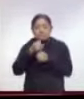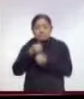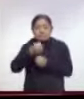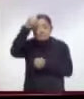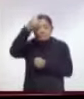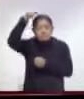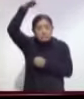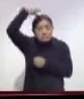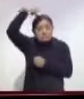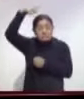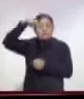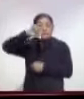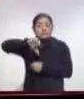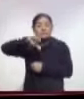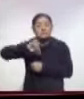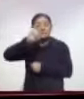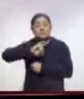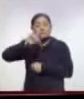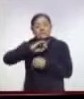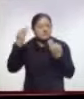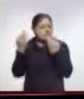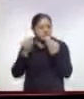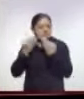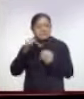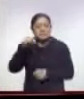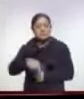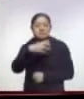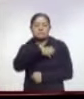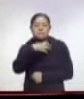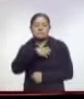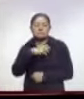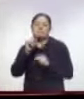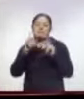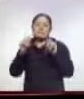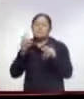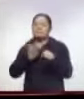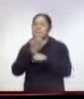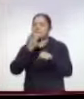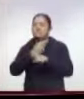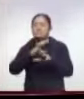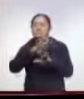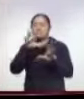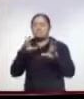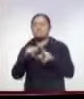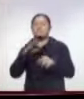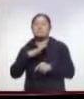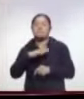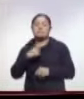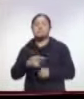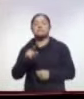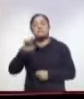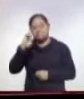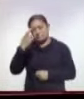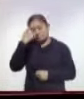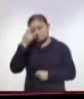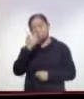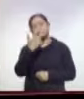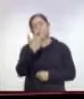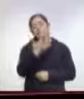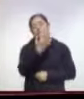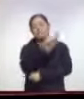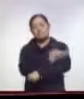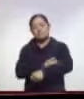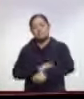esta tarde de jueves muy fría aquí en la capital de Tlaxcala y en todo el estado hay este pronóstico. Les recuerdo que en punto de las 17 horas